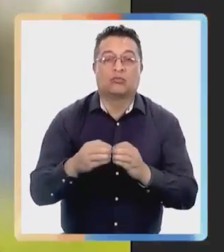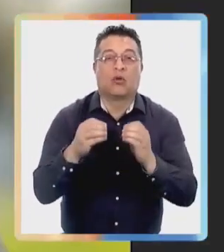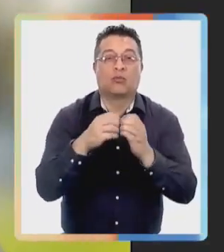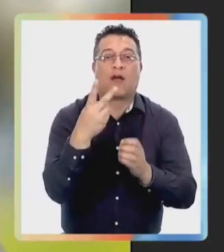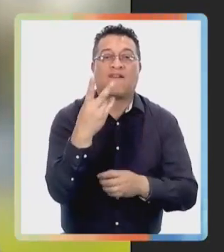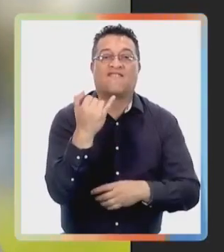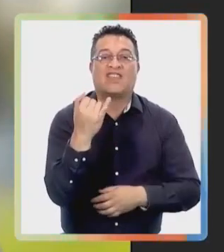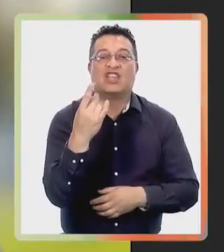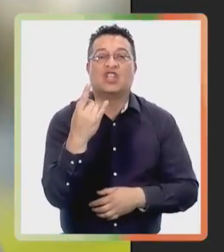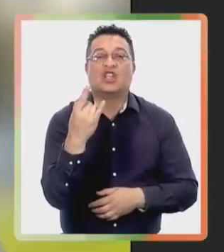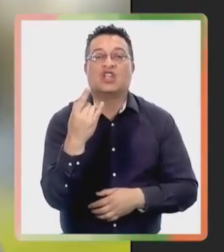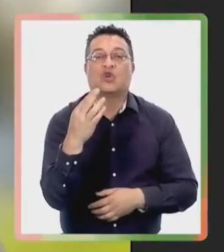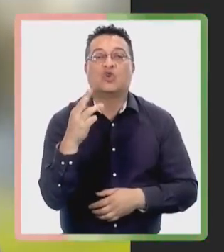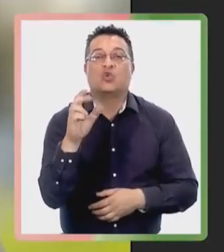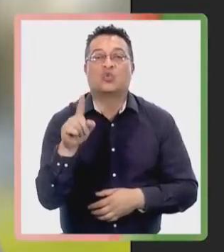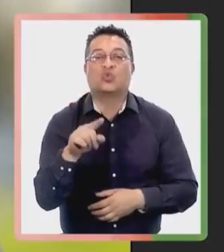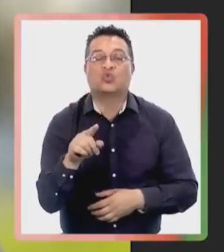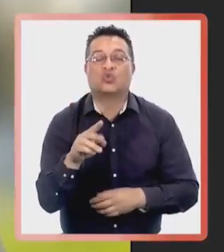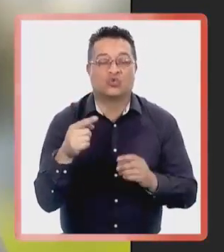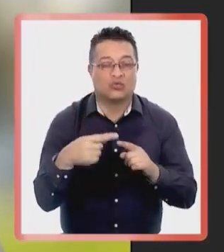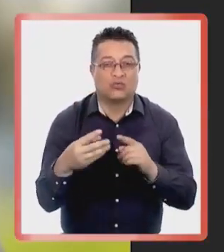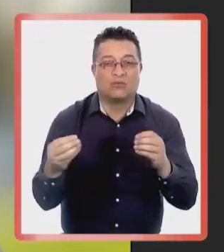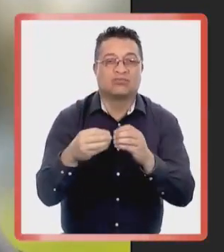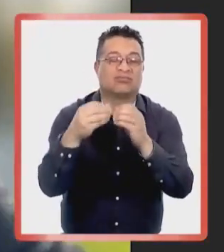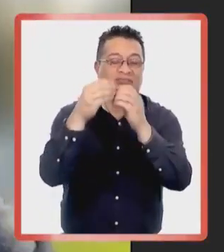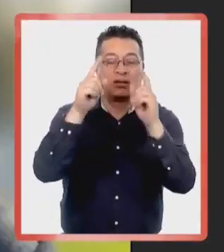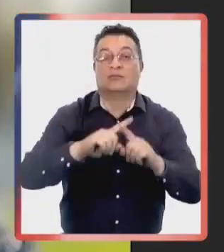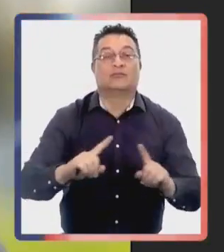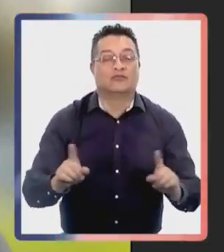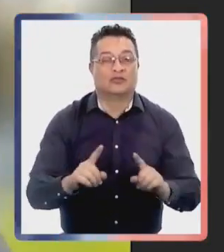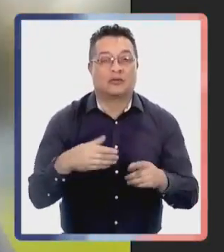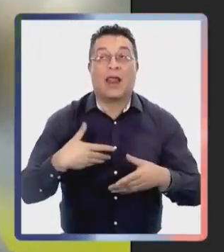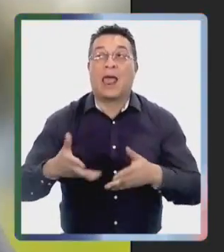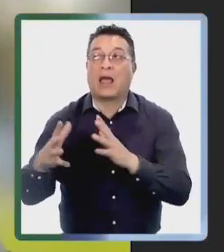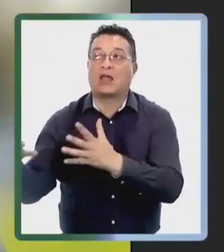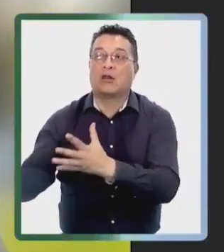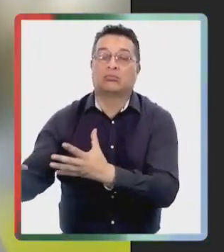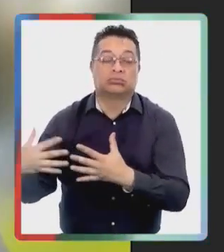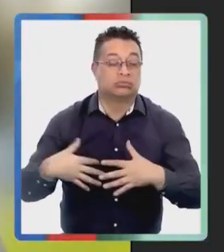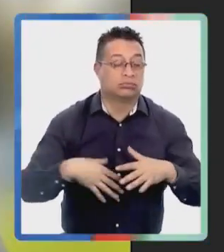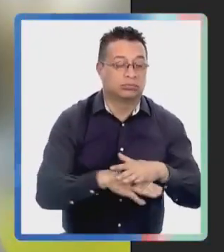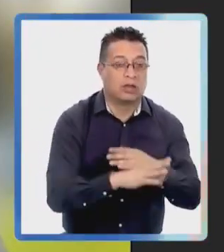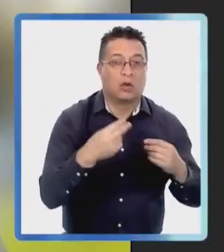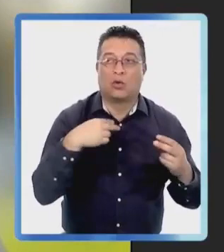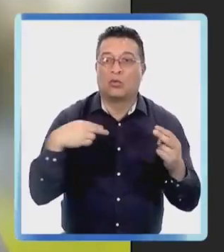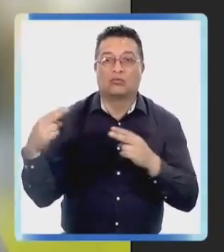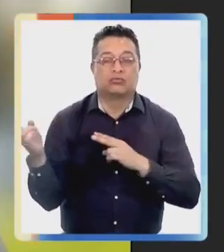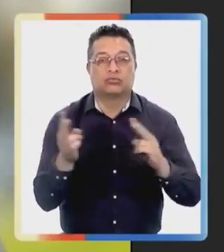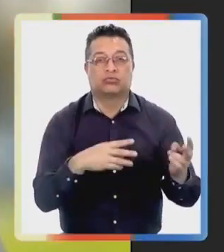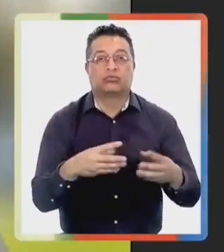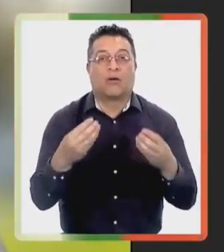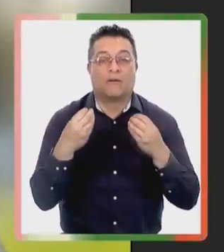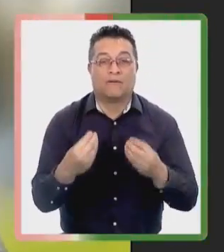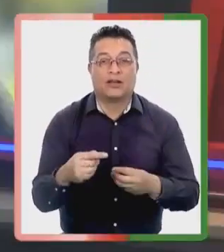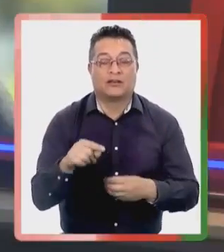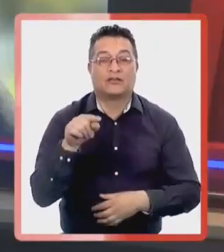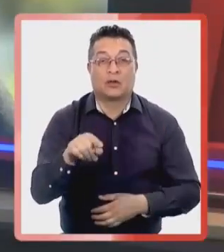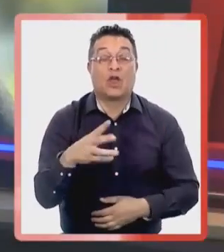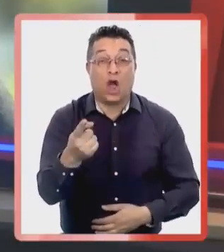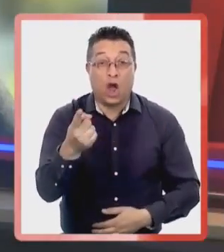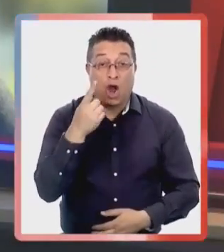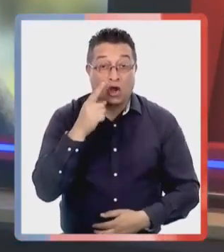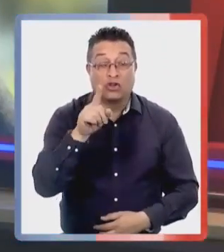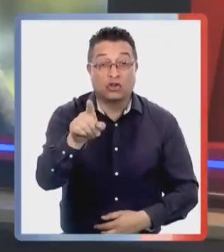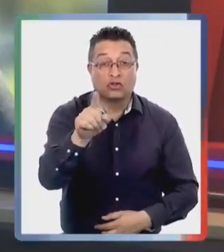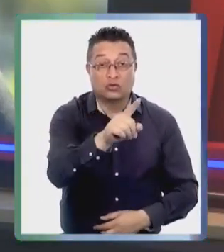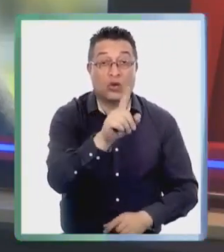virus y bacterias que uno mismo tiene, digamos, o que uno con los que viene desde la calle, y se mantiene un buen nivel de oxígeno dentro de la casa. ¿Ha conocido